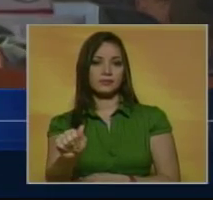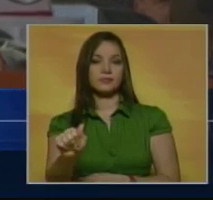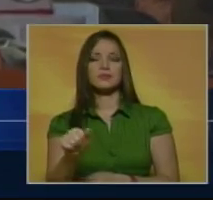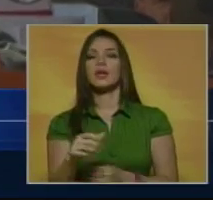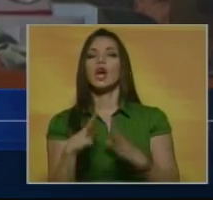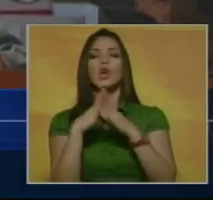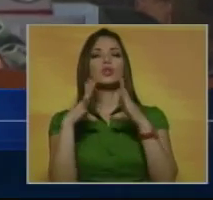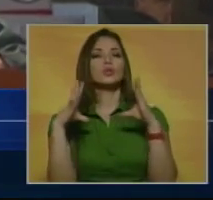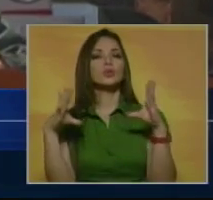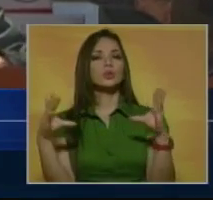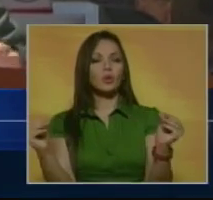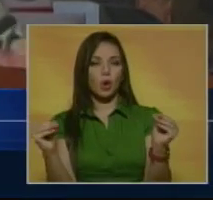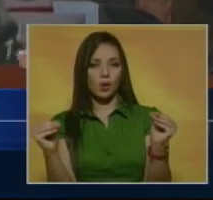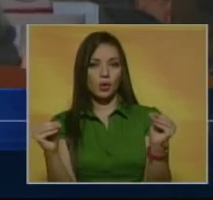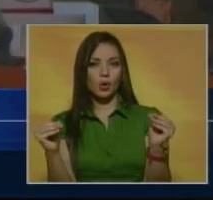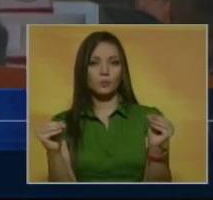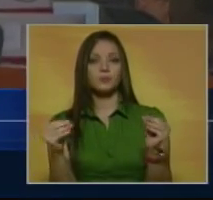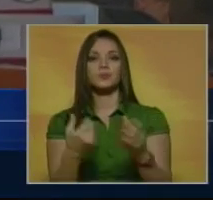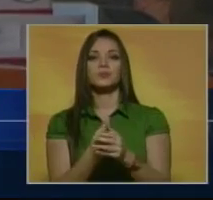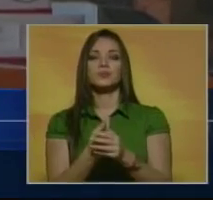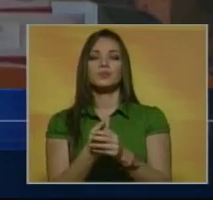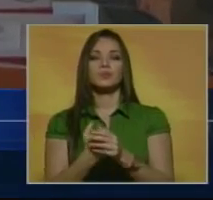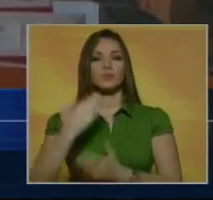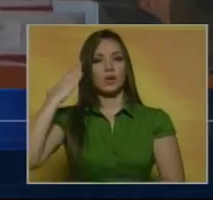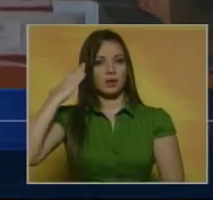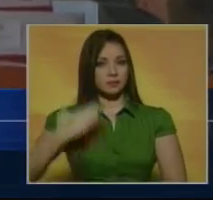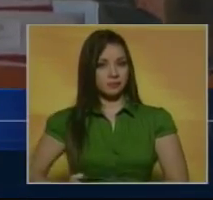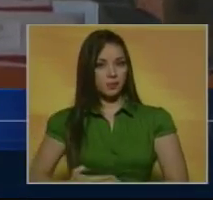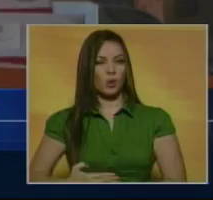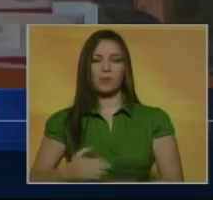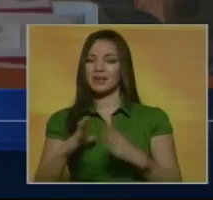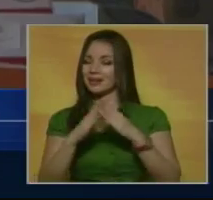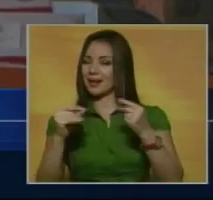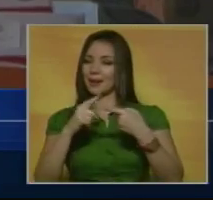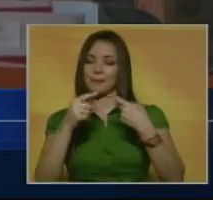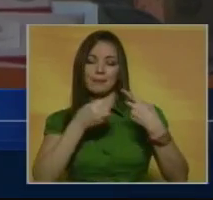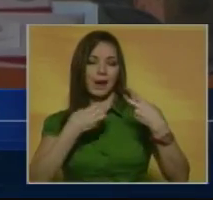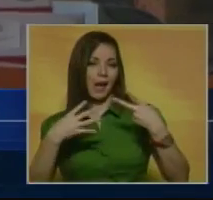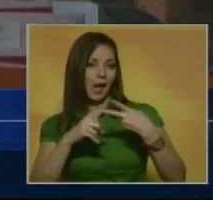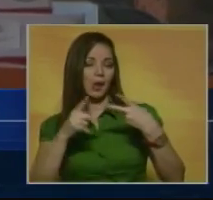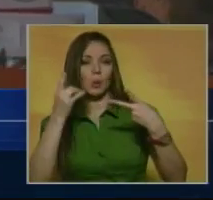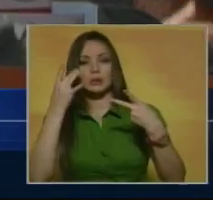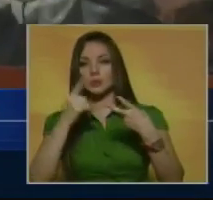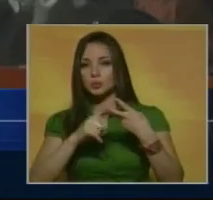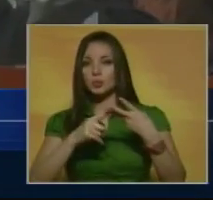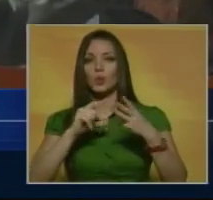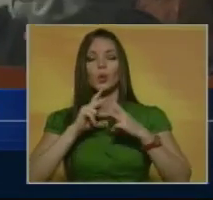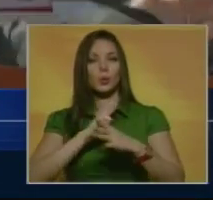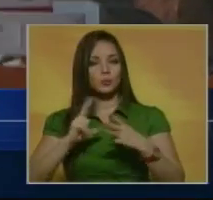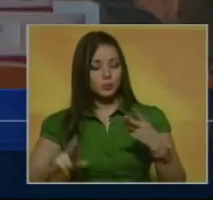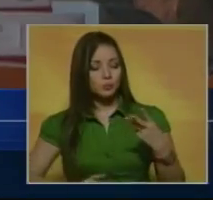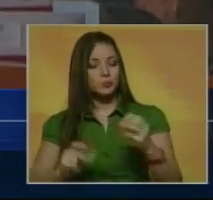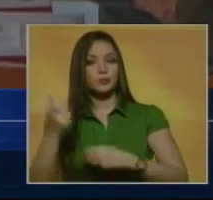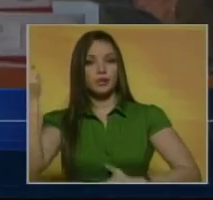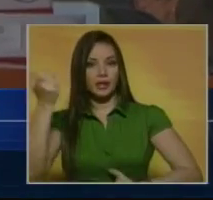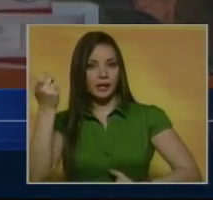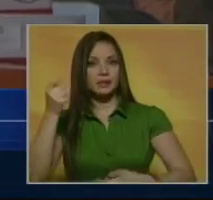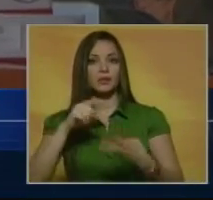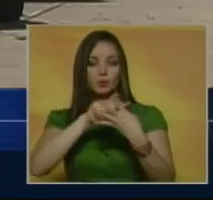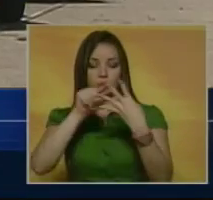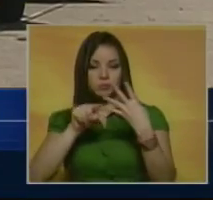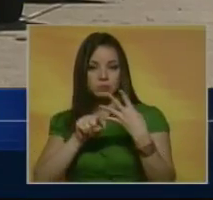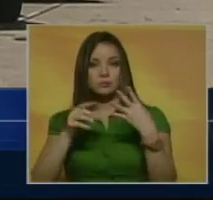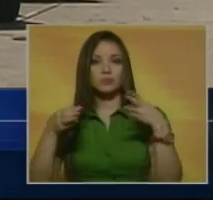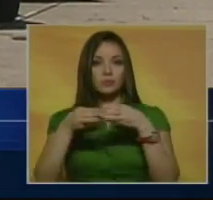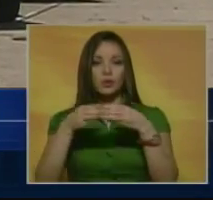todos los medios y fuerzas de nuestra institución y con la participación de todos los componentes de la